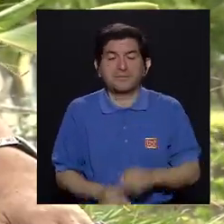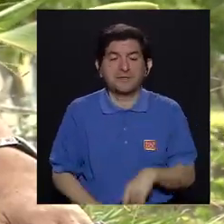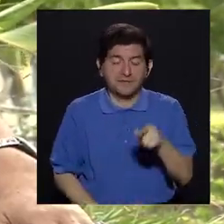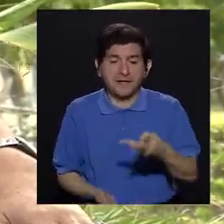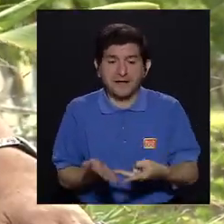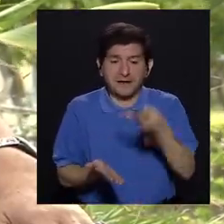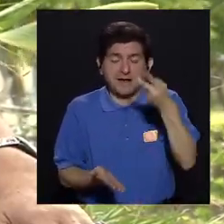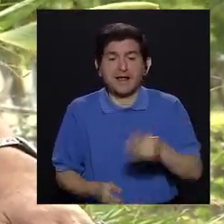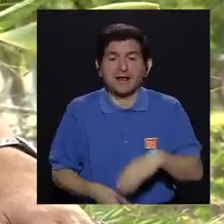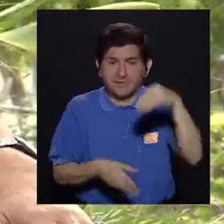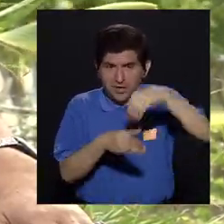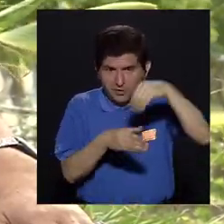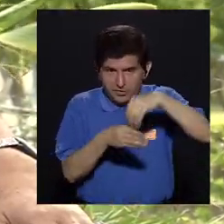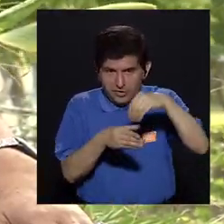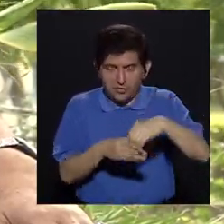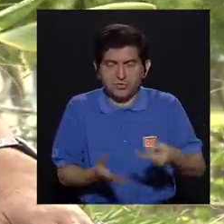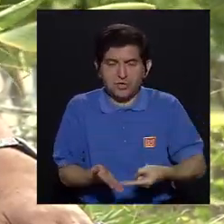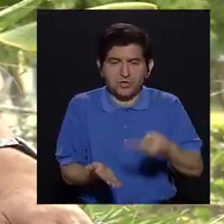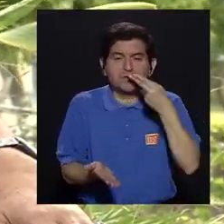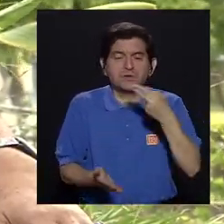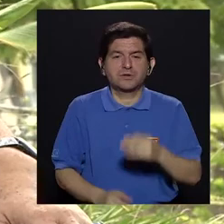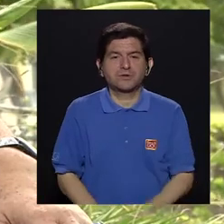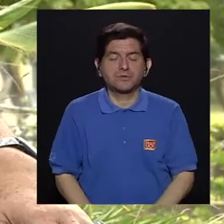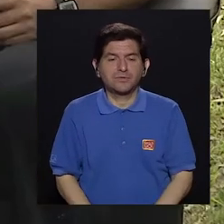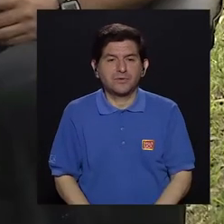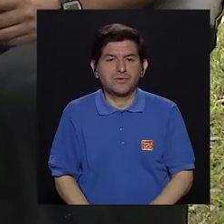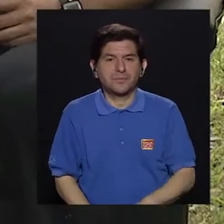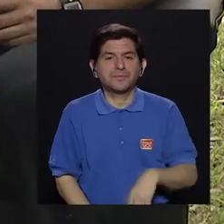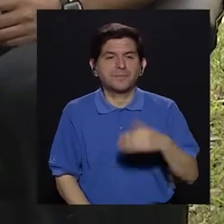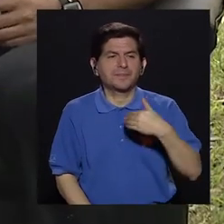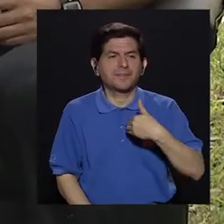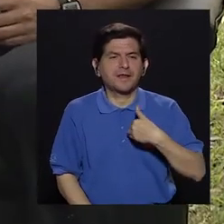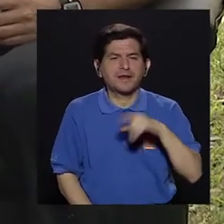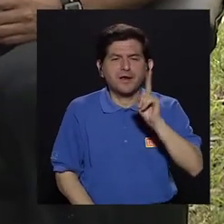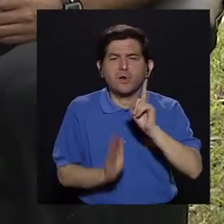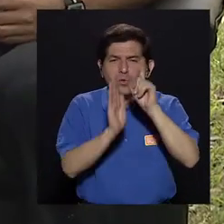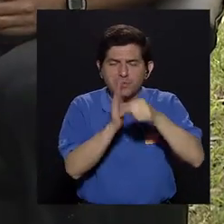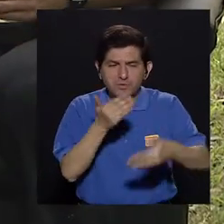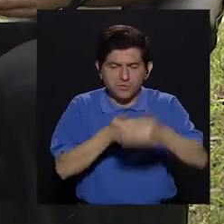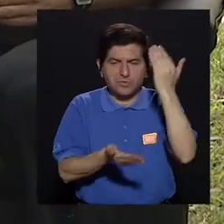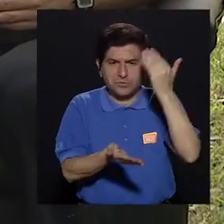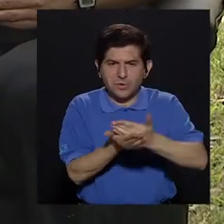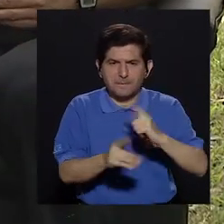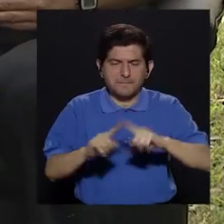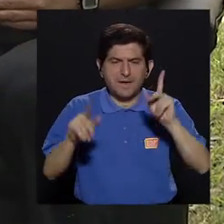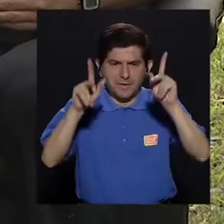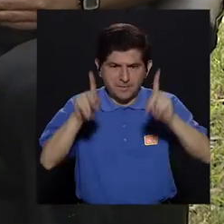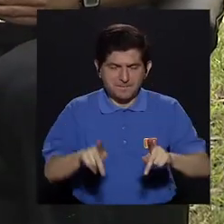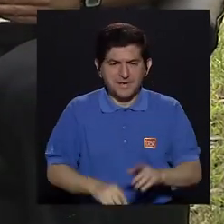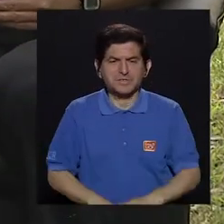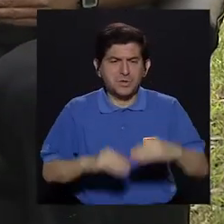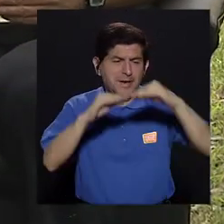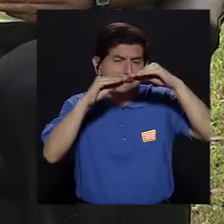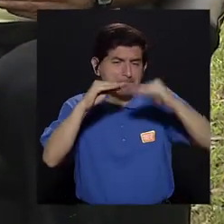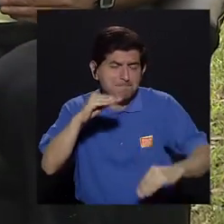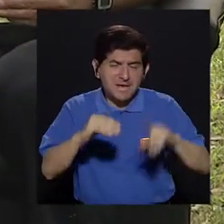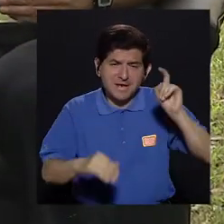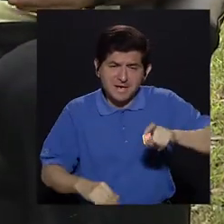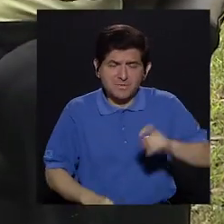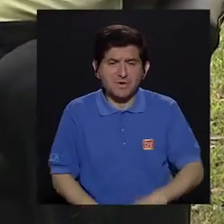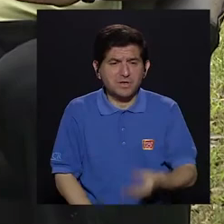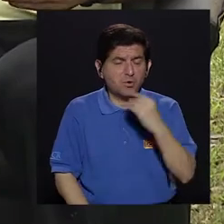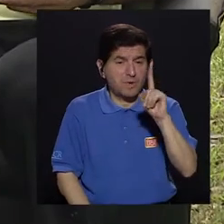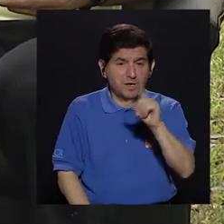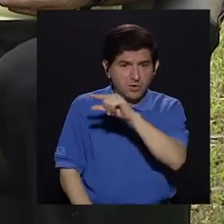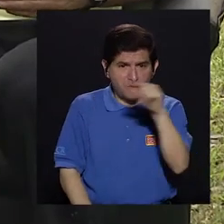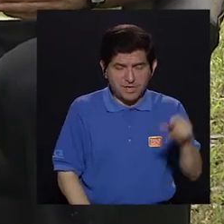esa sopa. Nos queda un minuto para hacer la primera pausa, pero sí me gustaría saber cuánto es lo que una persona mínimo tiene que